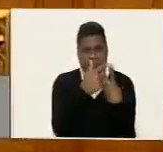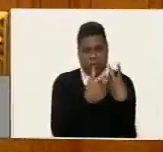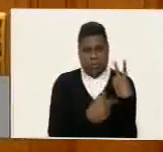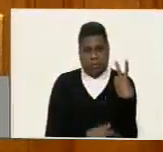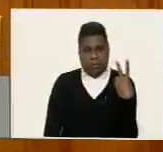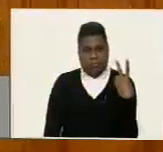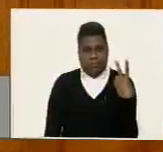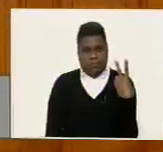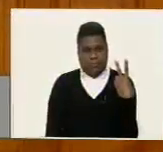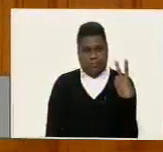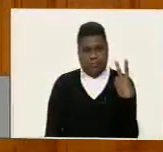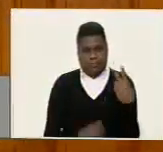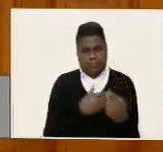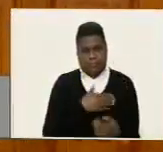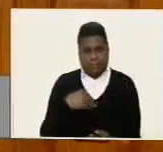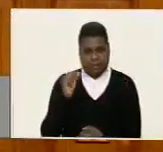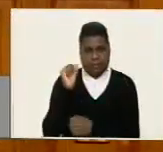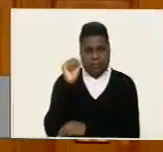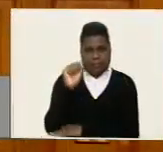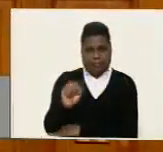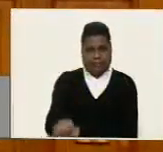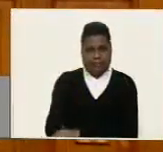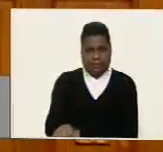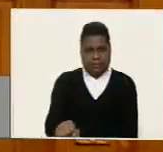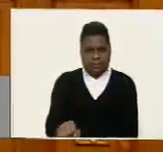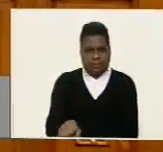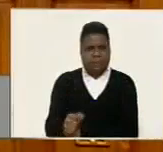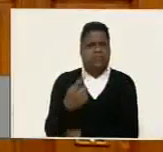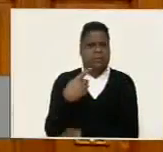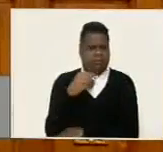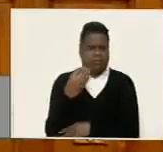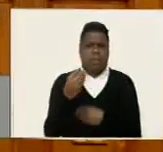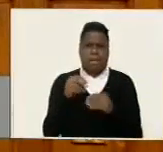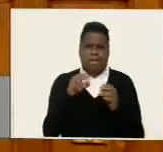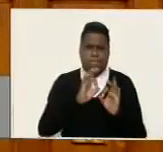nos quieren destruir, sigan preparando sanciones,